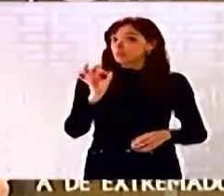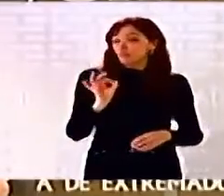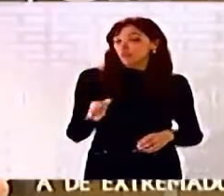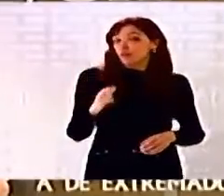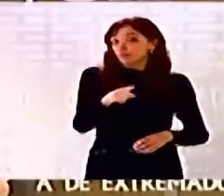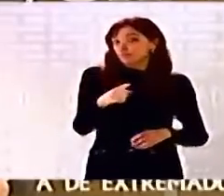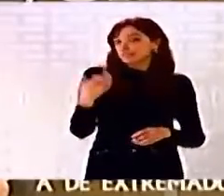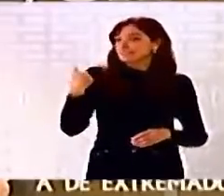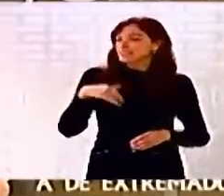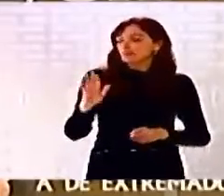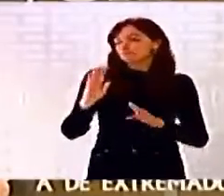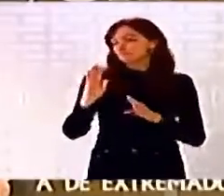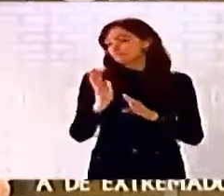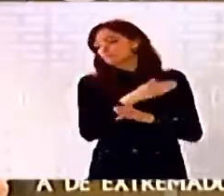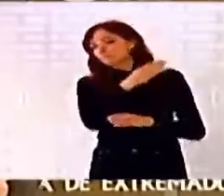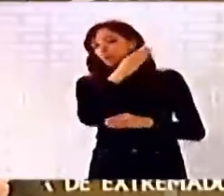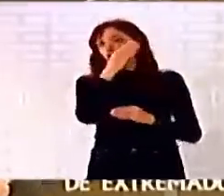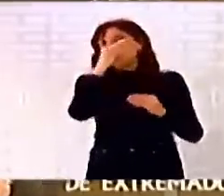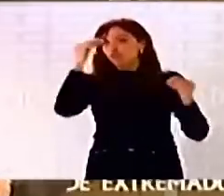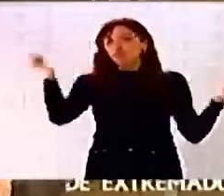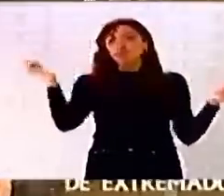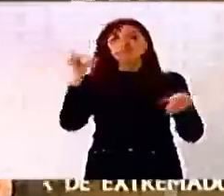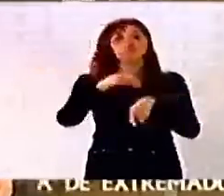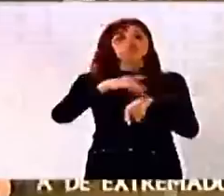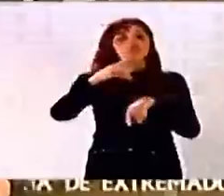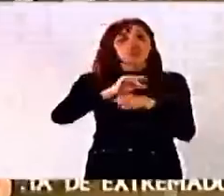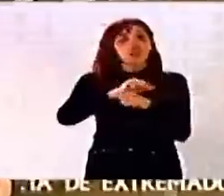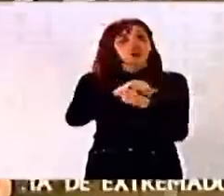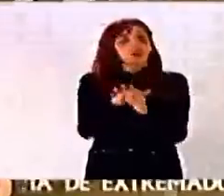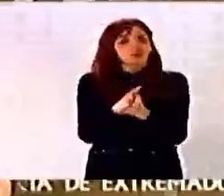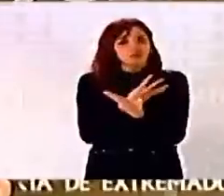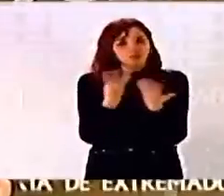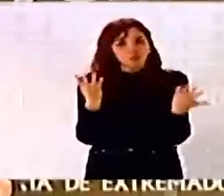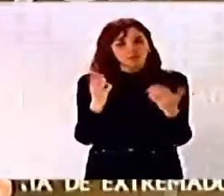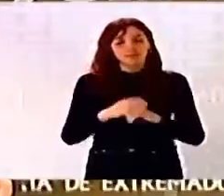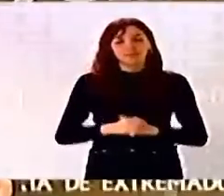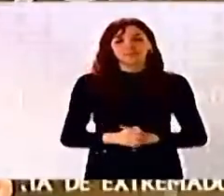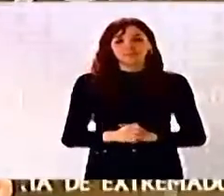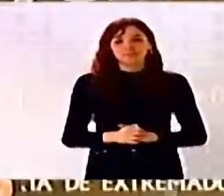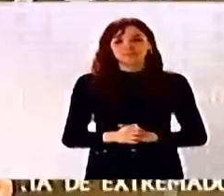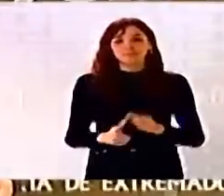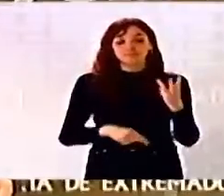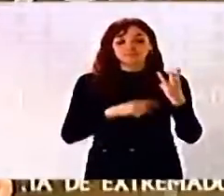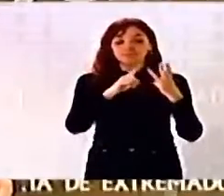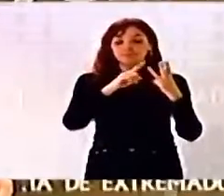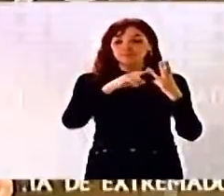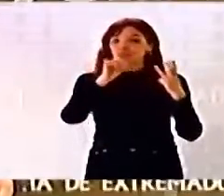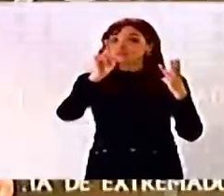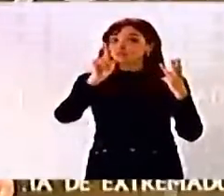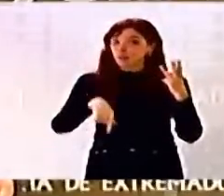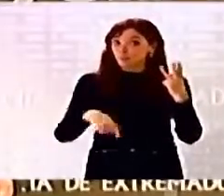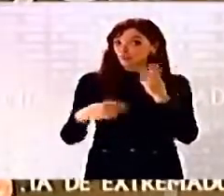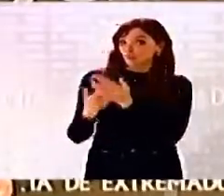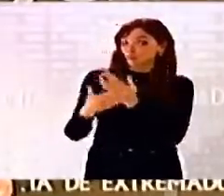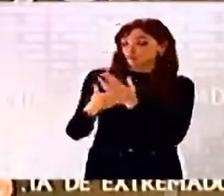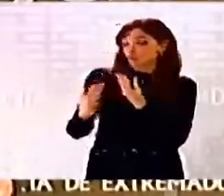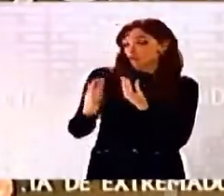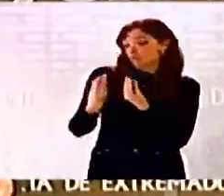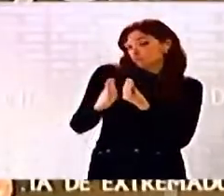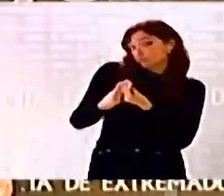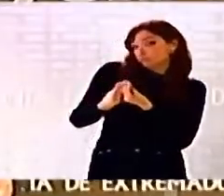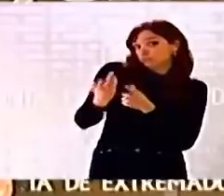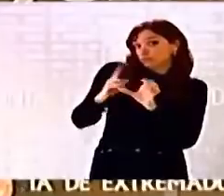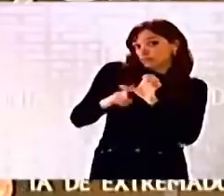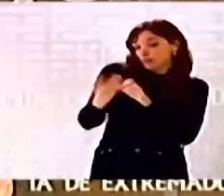una cuestión pasajera la enfermedad de la COVID-19. Y, en tercer lugar, también en nombre del Consejo de Gobierno,